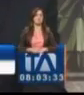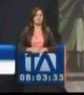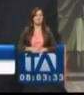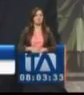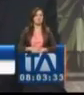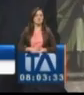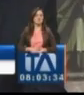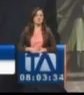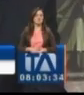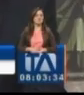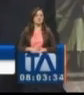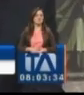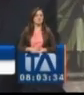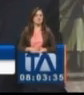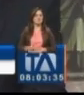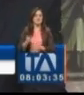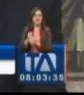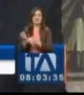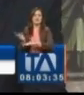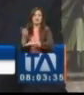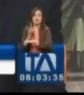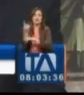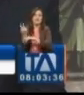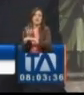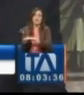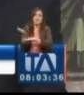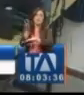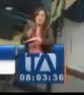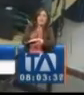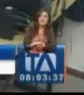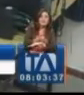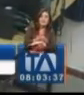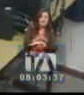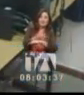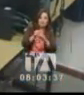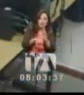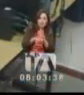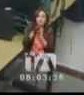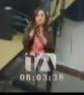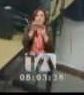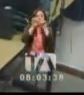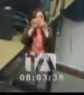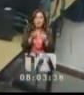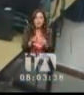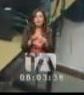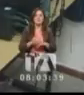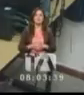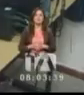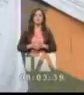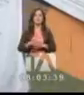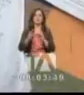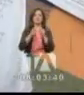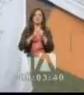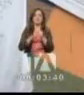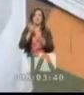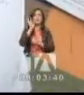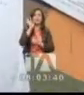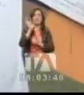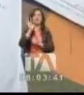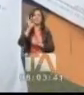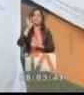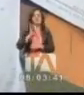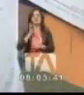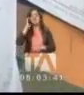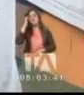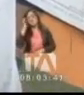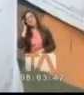apenas unas horas antes de liberarla. La prueba Ser Bachiller se ha convertido en un dolor de cabeza para algunos jóvenes,